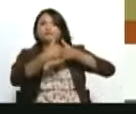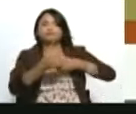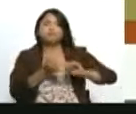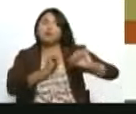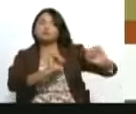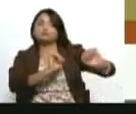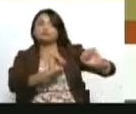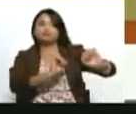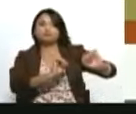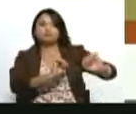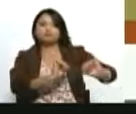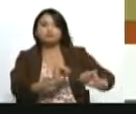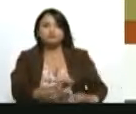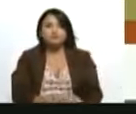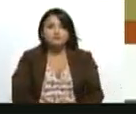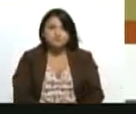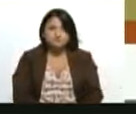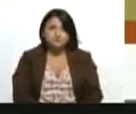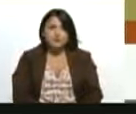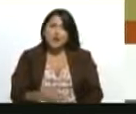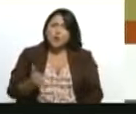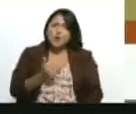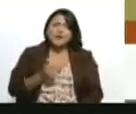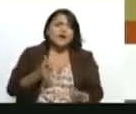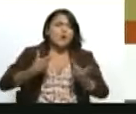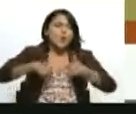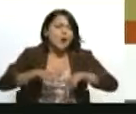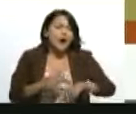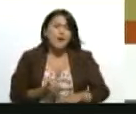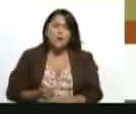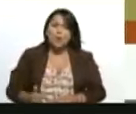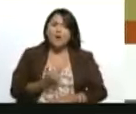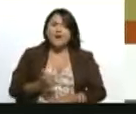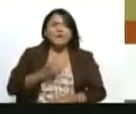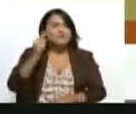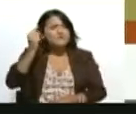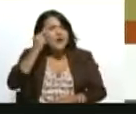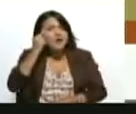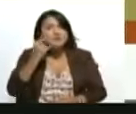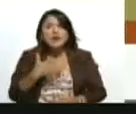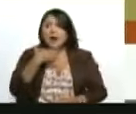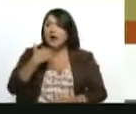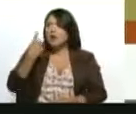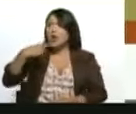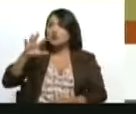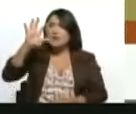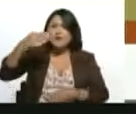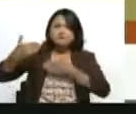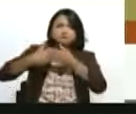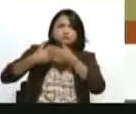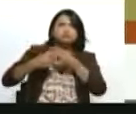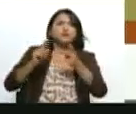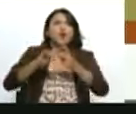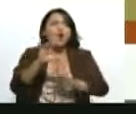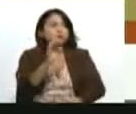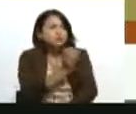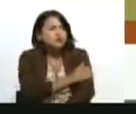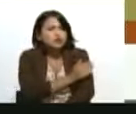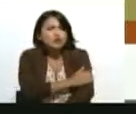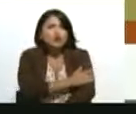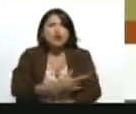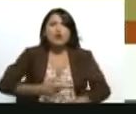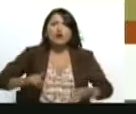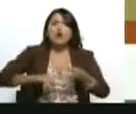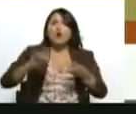y como sea. Llámese fuerza extranjera, llámese Vendepatria Fuerzas